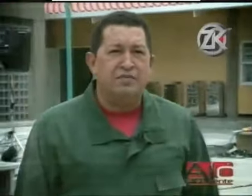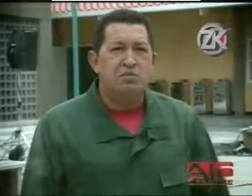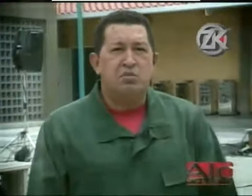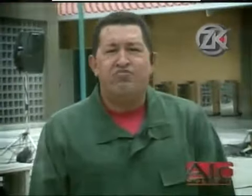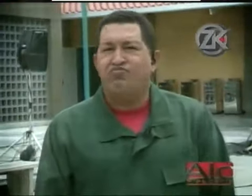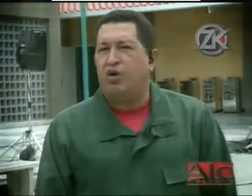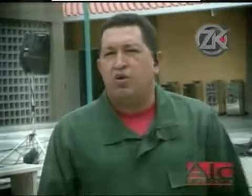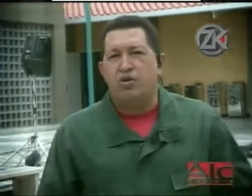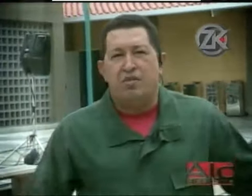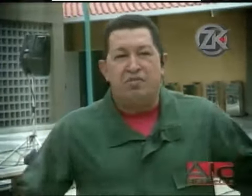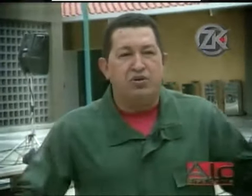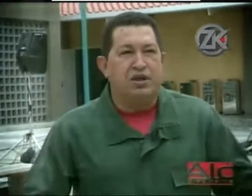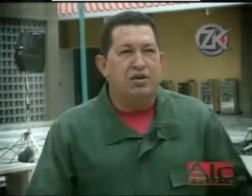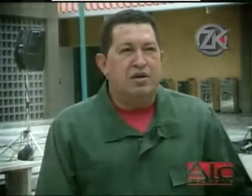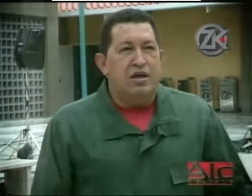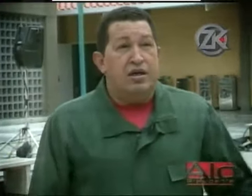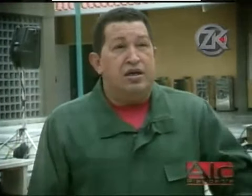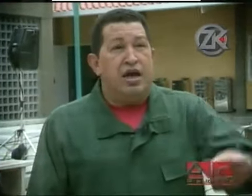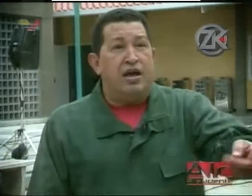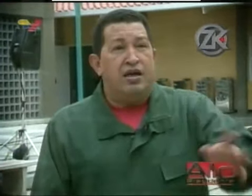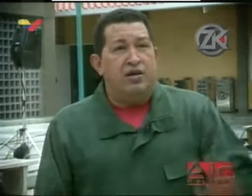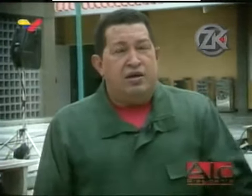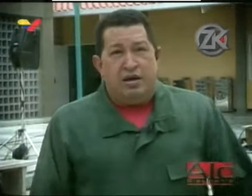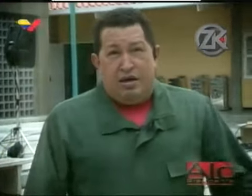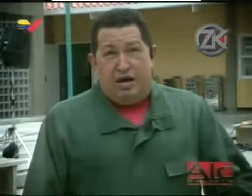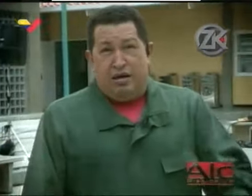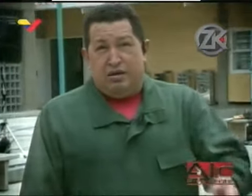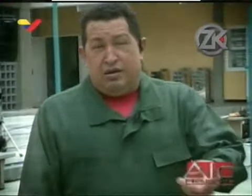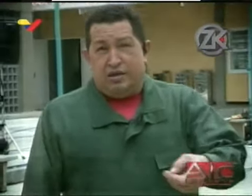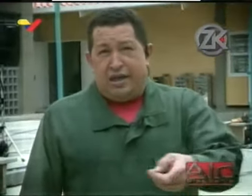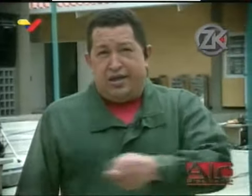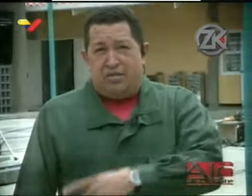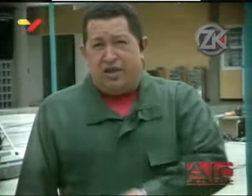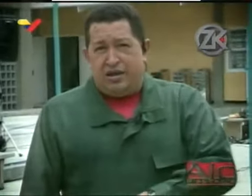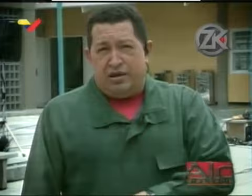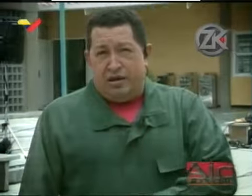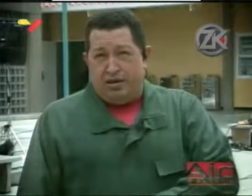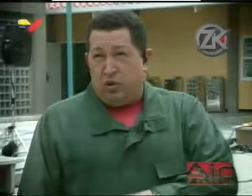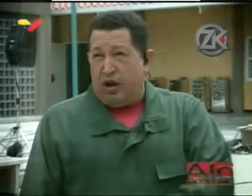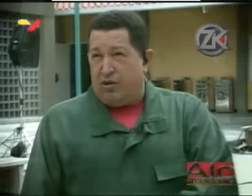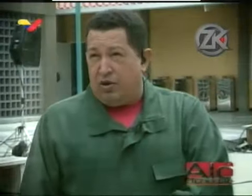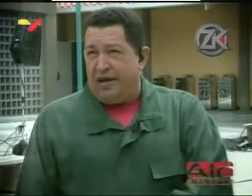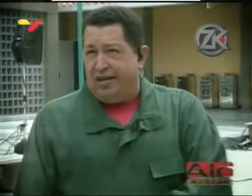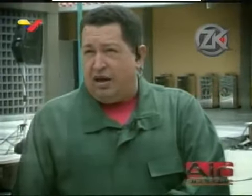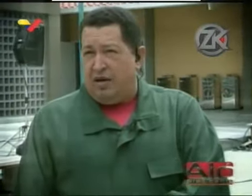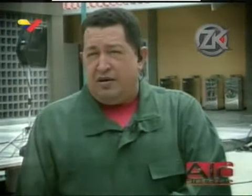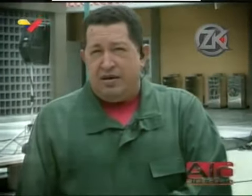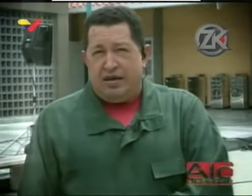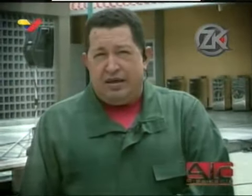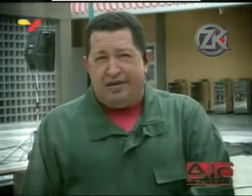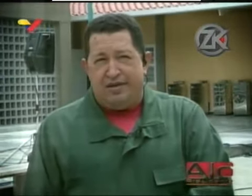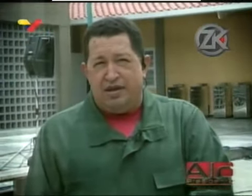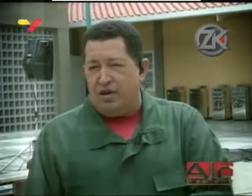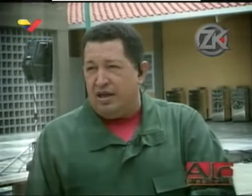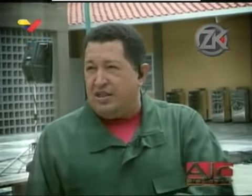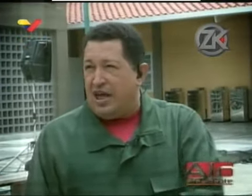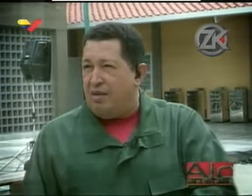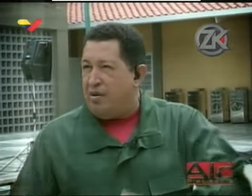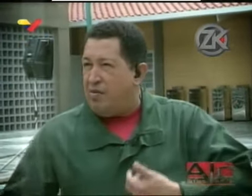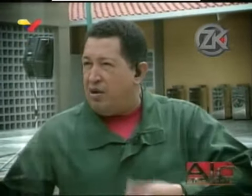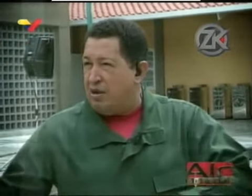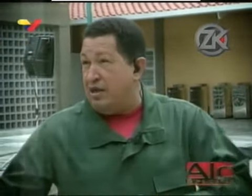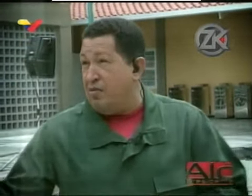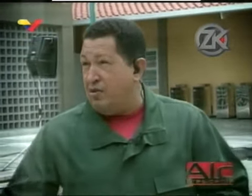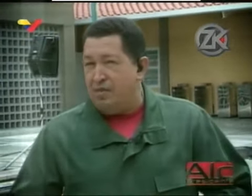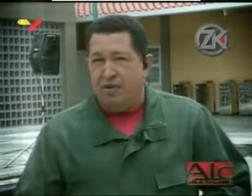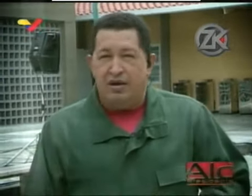guitarra, pero nunca me puse. Y en Yare, el sargento Freite toca guitarra. Y entonces yo le dije,